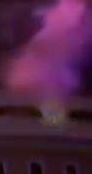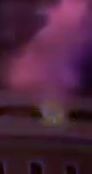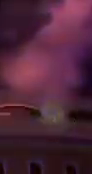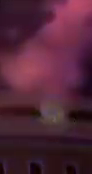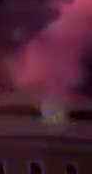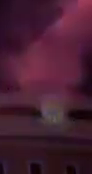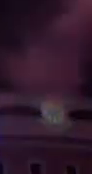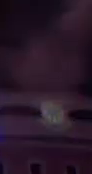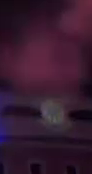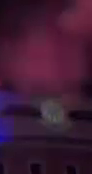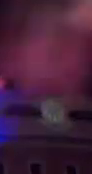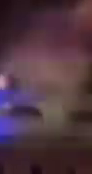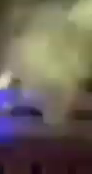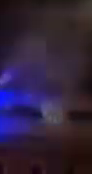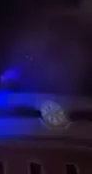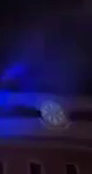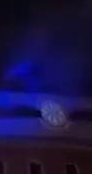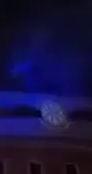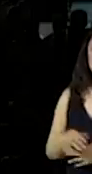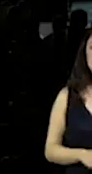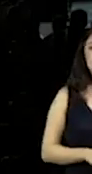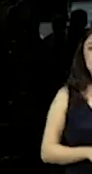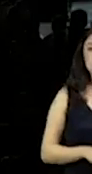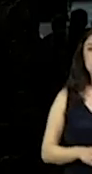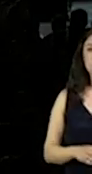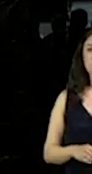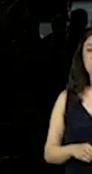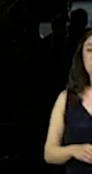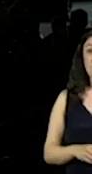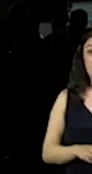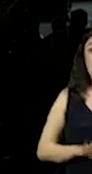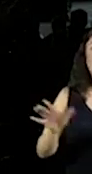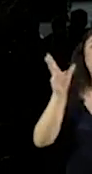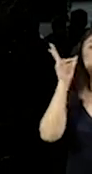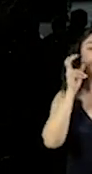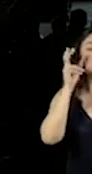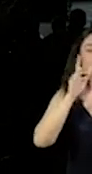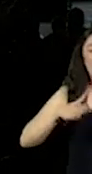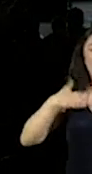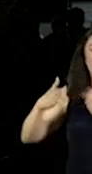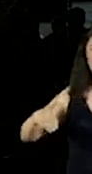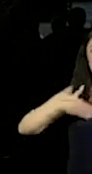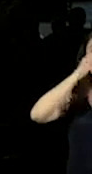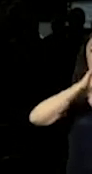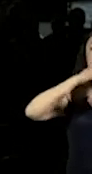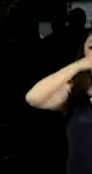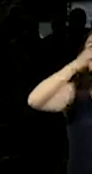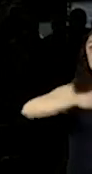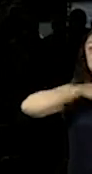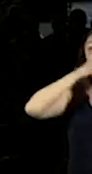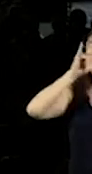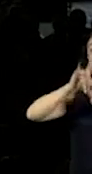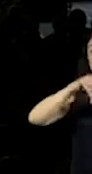cuales más del 80% serán gratuitos ya se escucha el alegre canto anunciando el ferial de